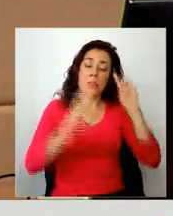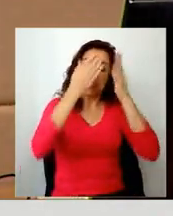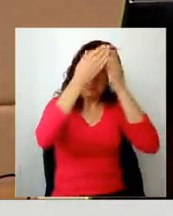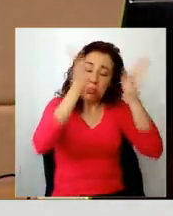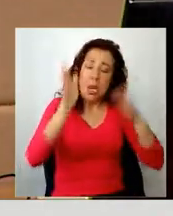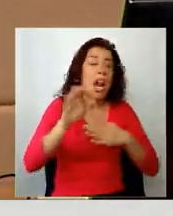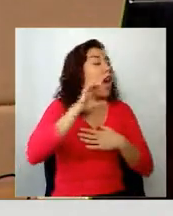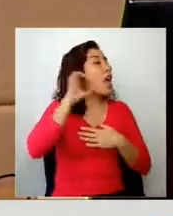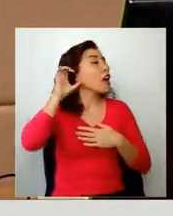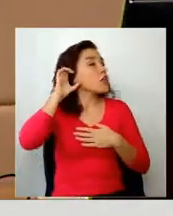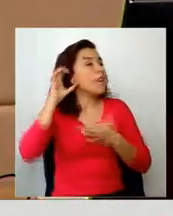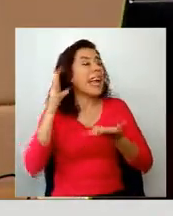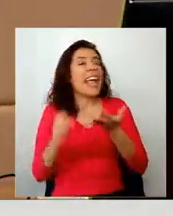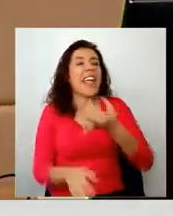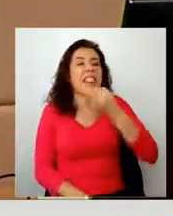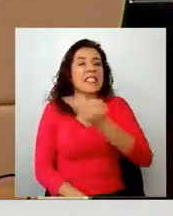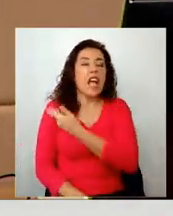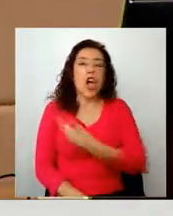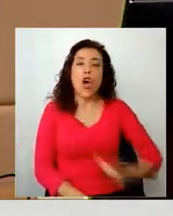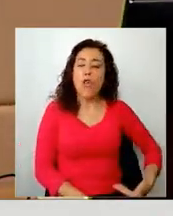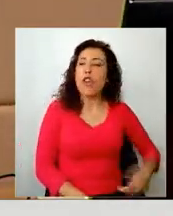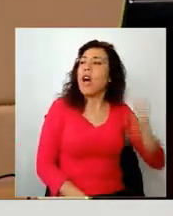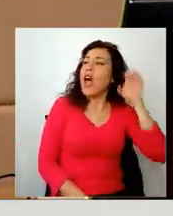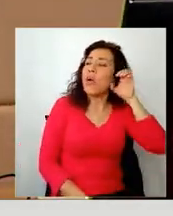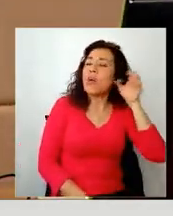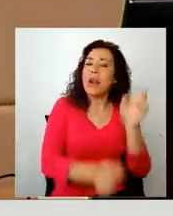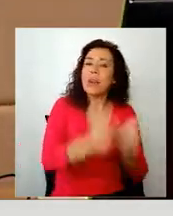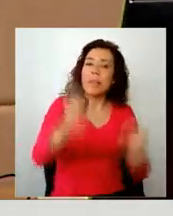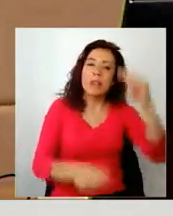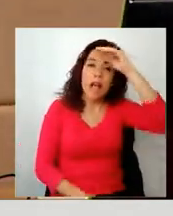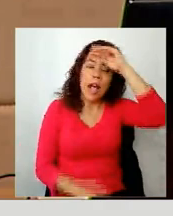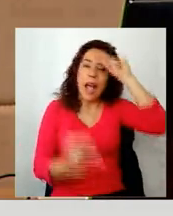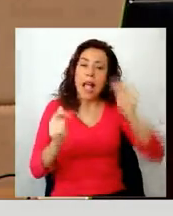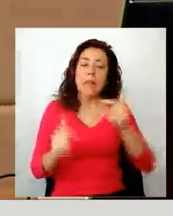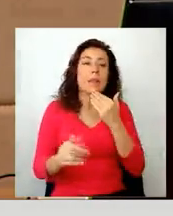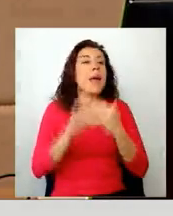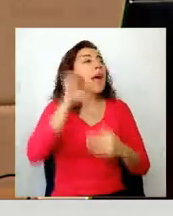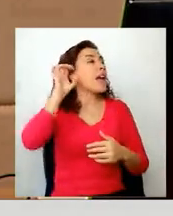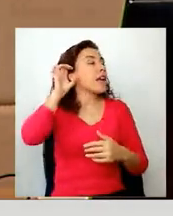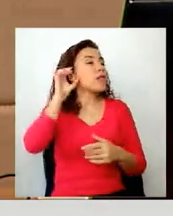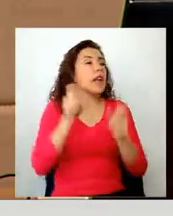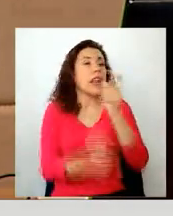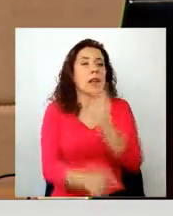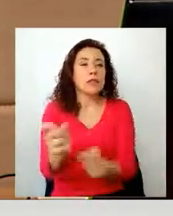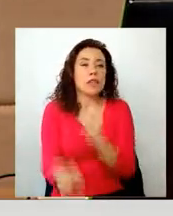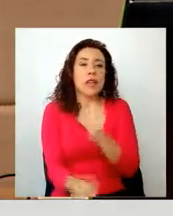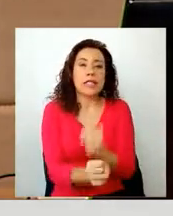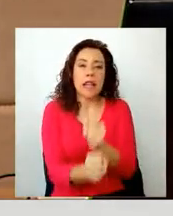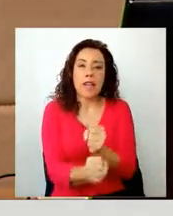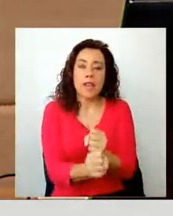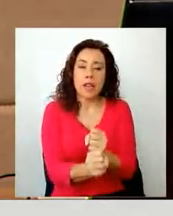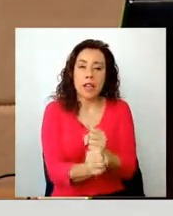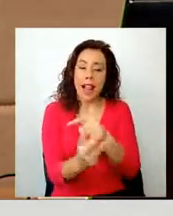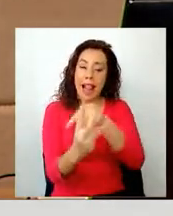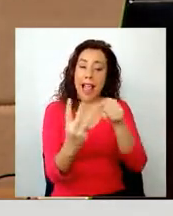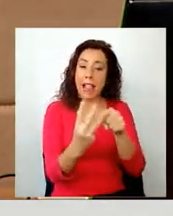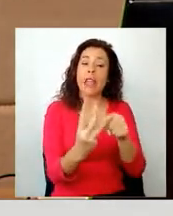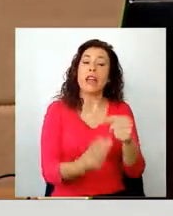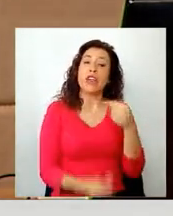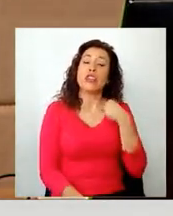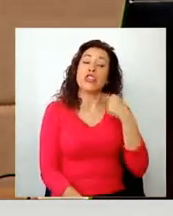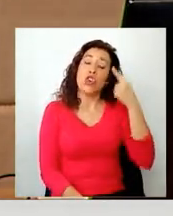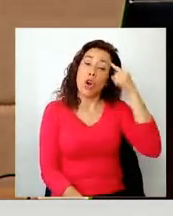gobierno escuchar a los expertos y escuchar también a los trabajadores porque hay una cosa que a mí me parece que